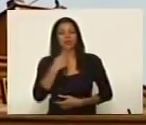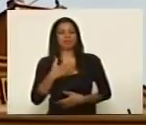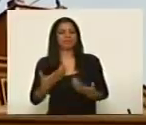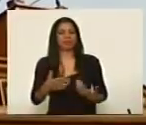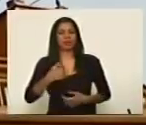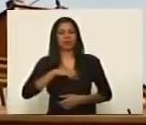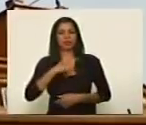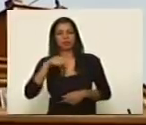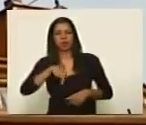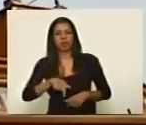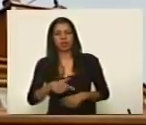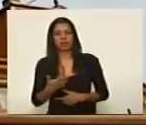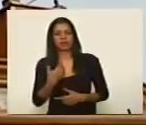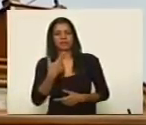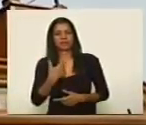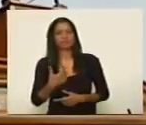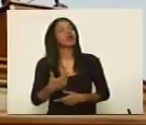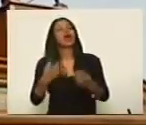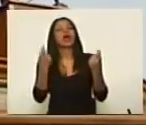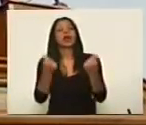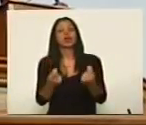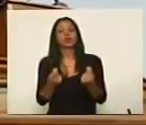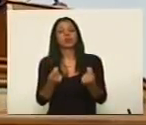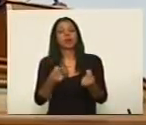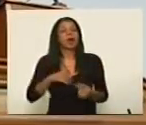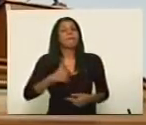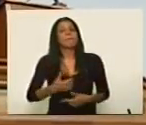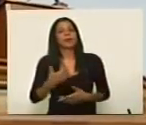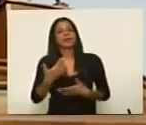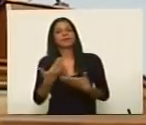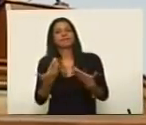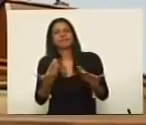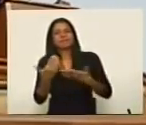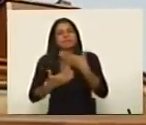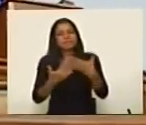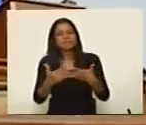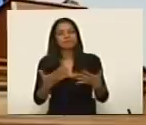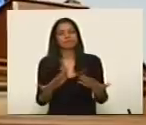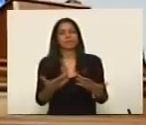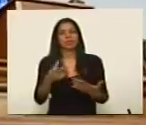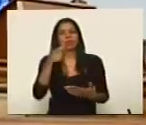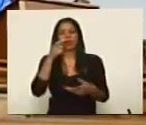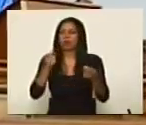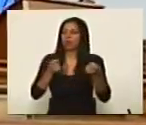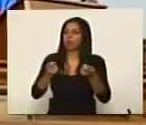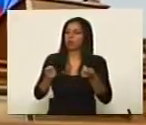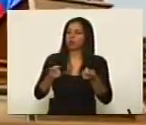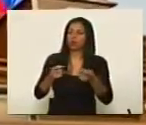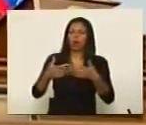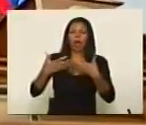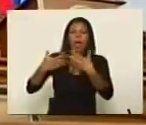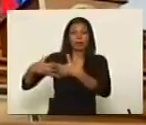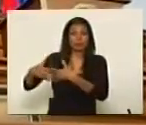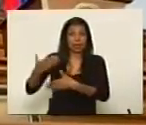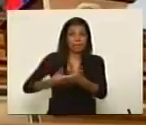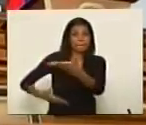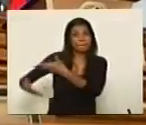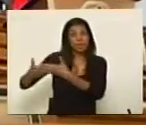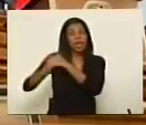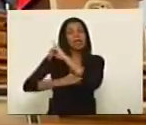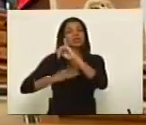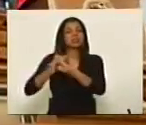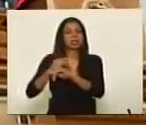y reivindicar aquí que la economía puede seguirse manejando desde la mano invisible del mercado, y sobre todo en un